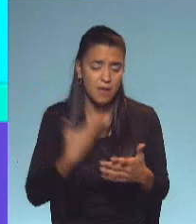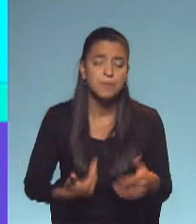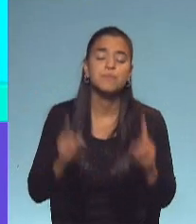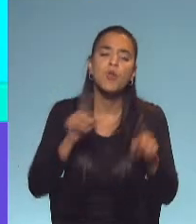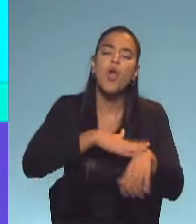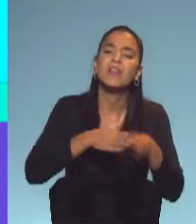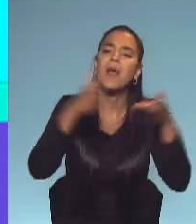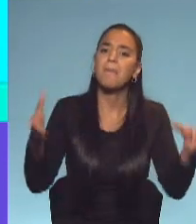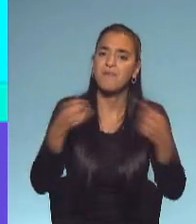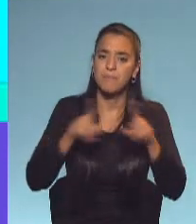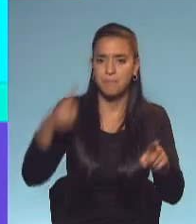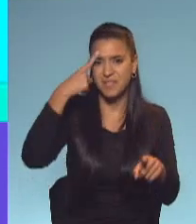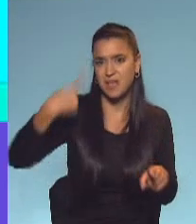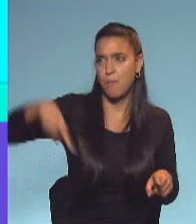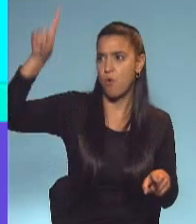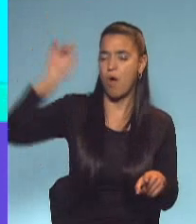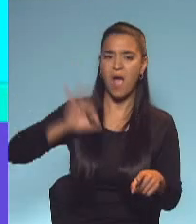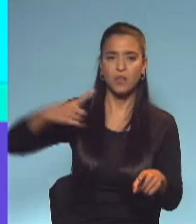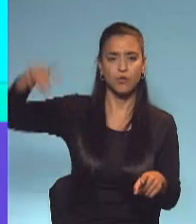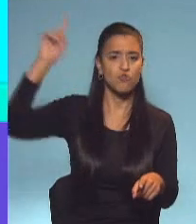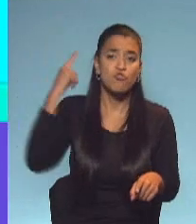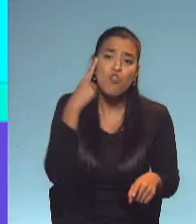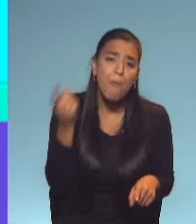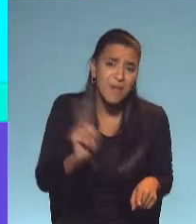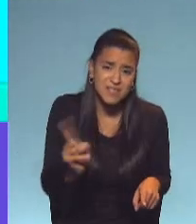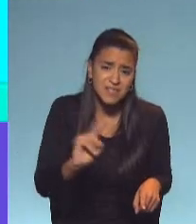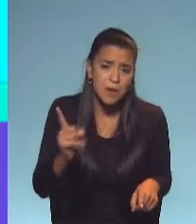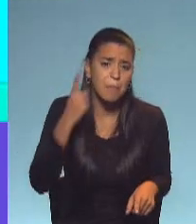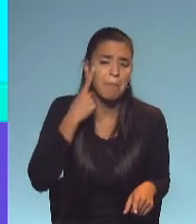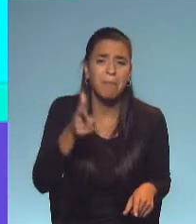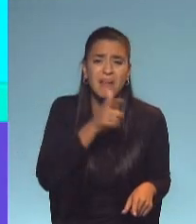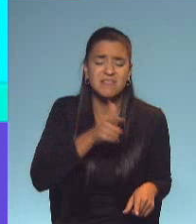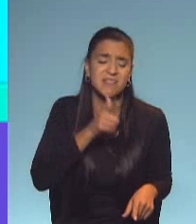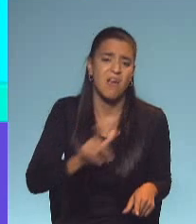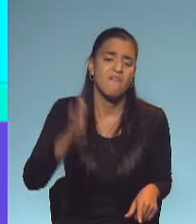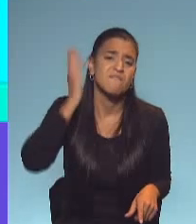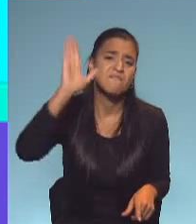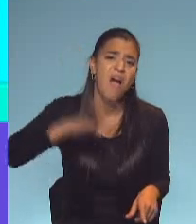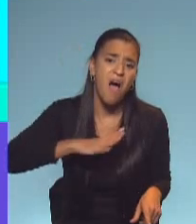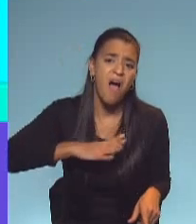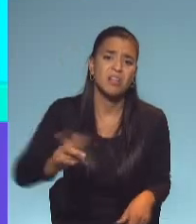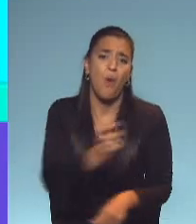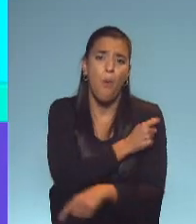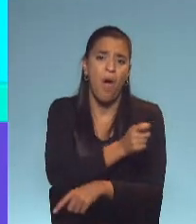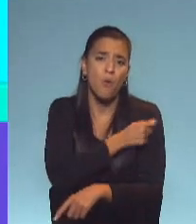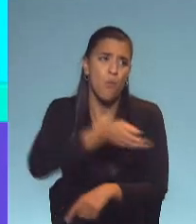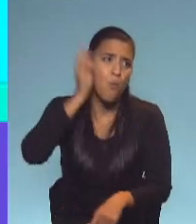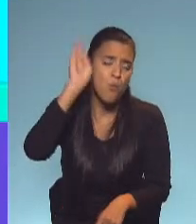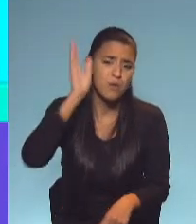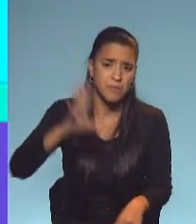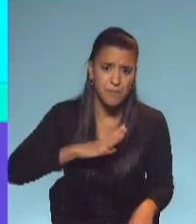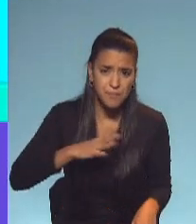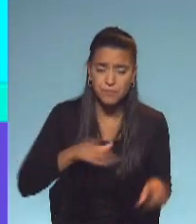etapa. Pensemos que hace un año ni siquiera soñábamos y parecía una utopía un plan de vacunación como hoy